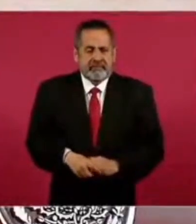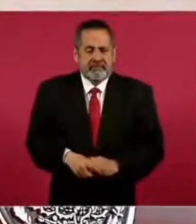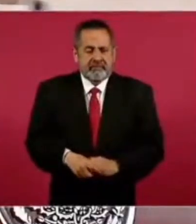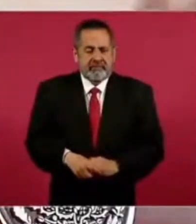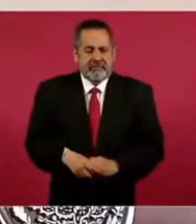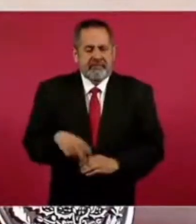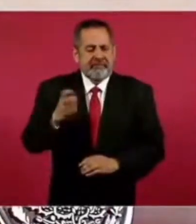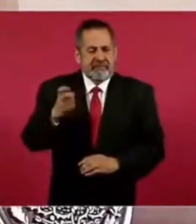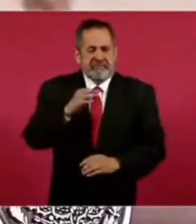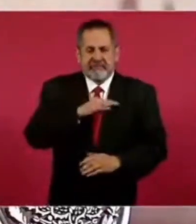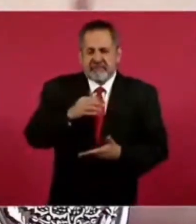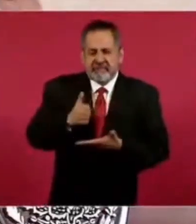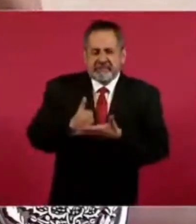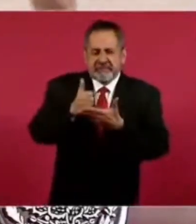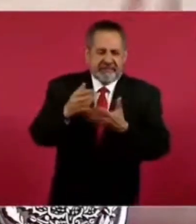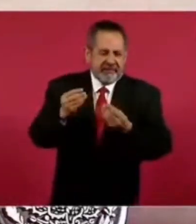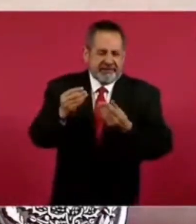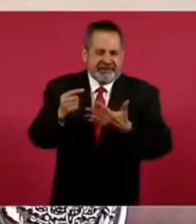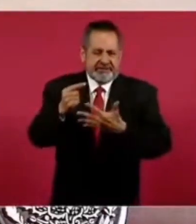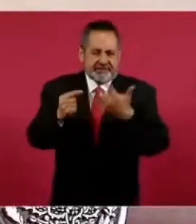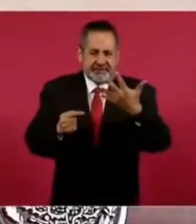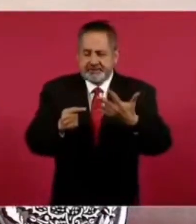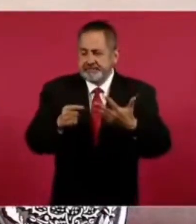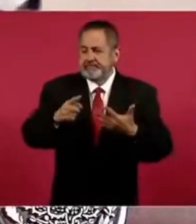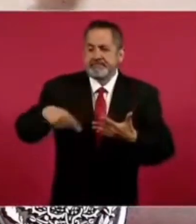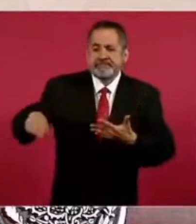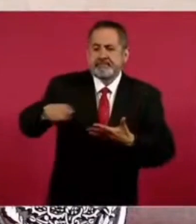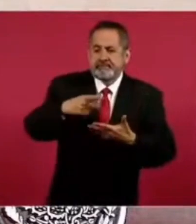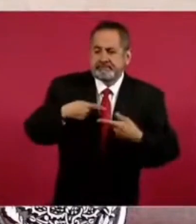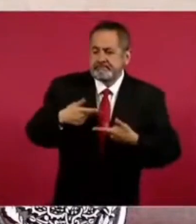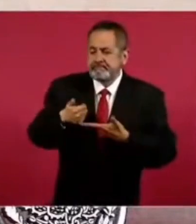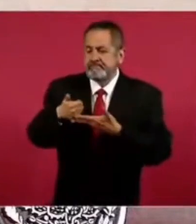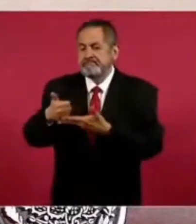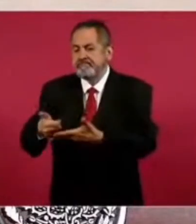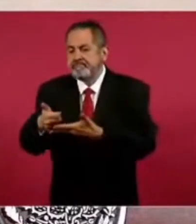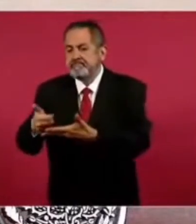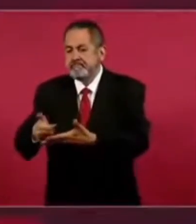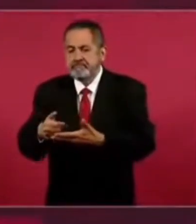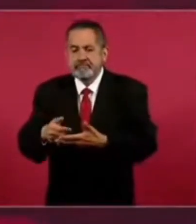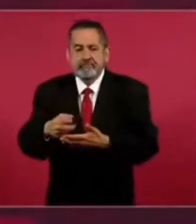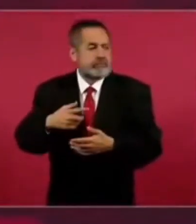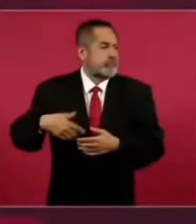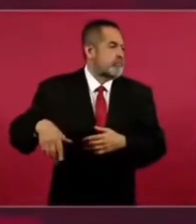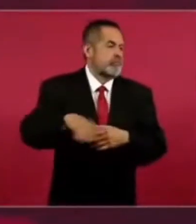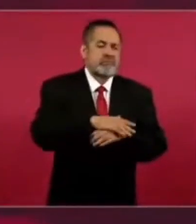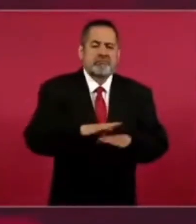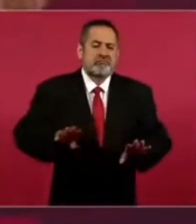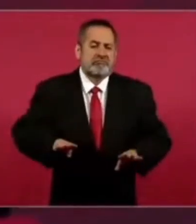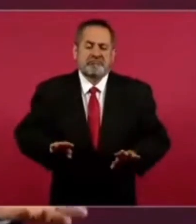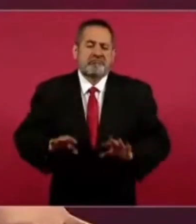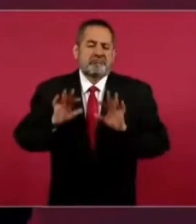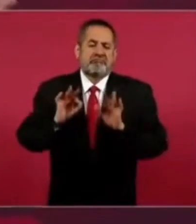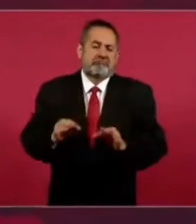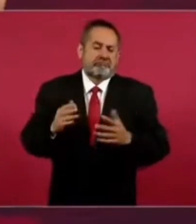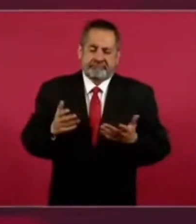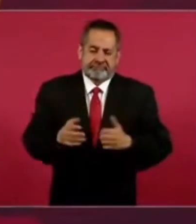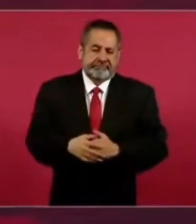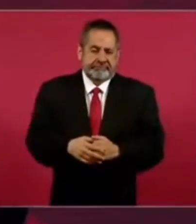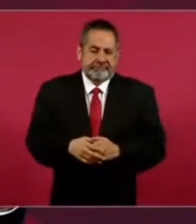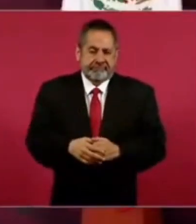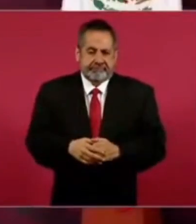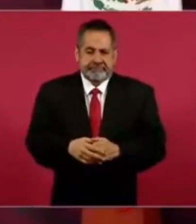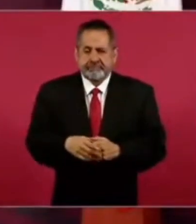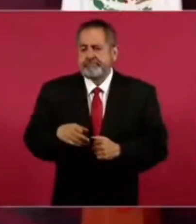pues ayudar mucho a la gente. ¿Y en qué nos beneficiamos todos? Pues que hay